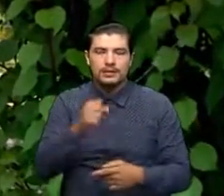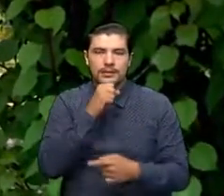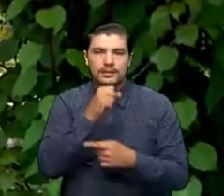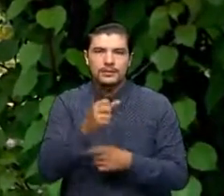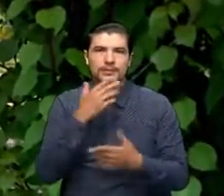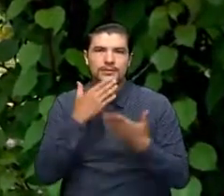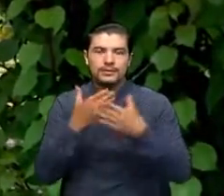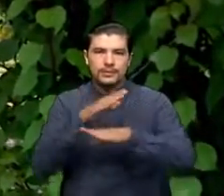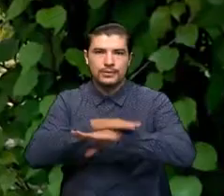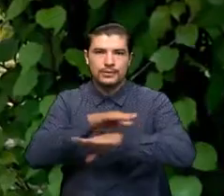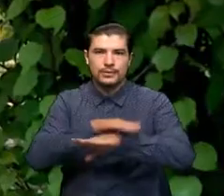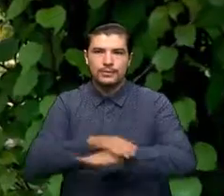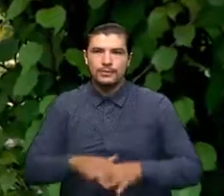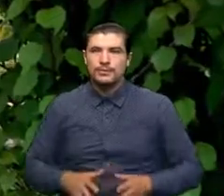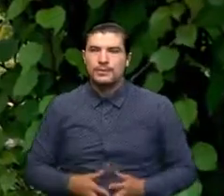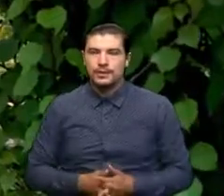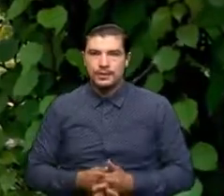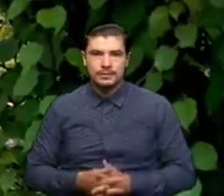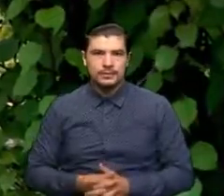del área metropolitana de cúcuta muy buenas tardes